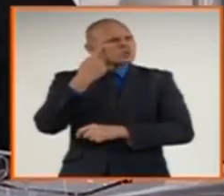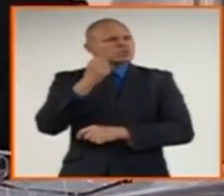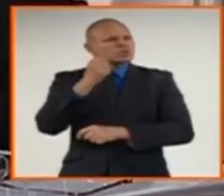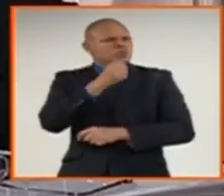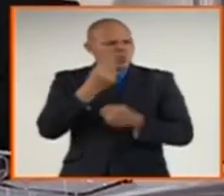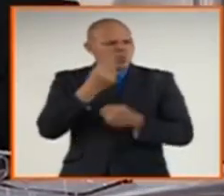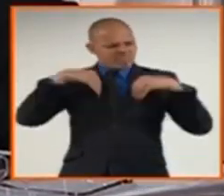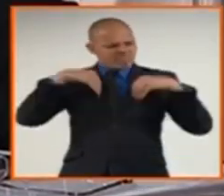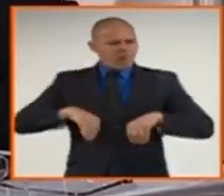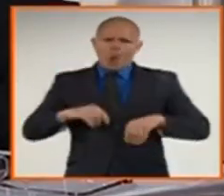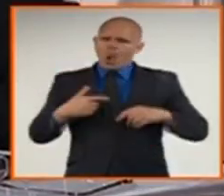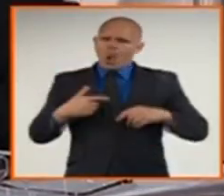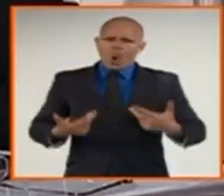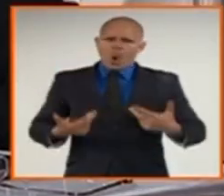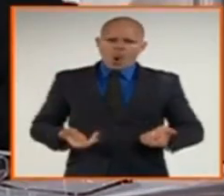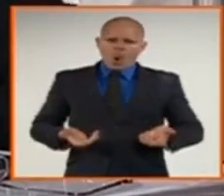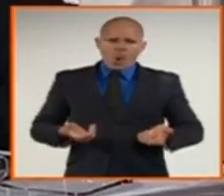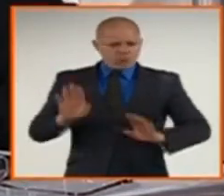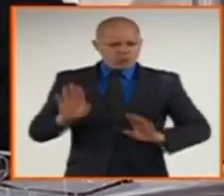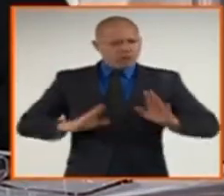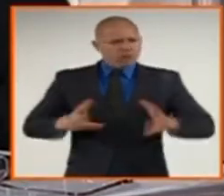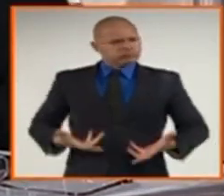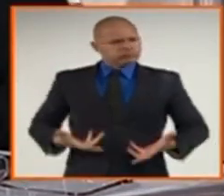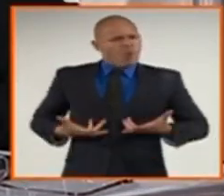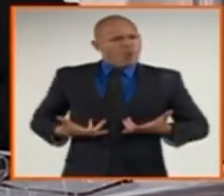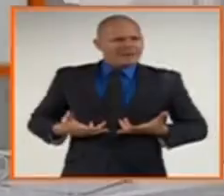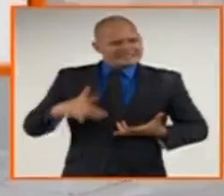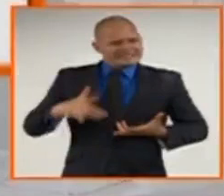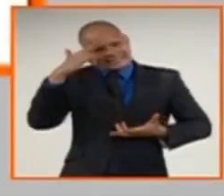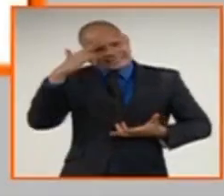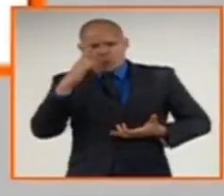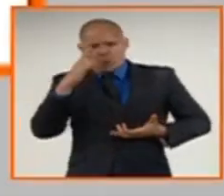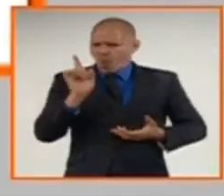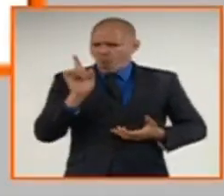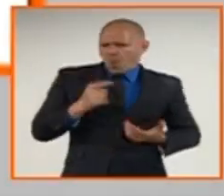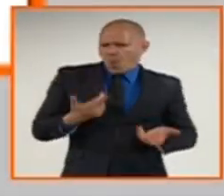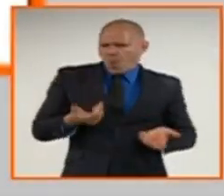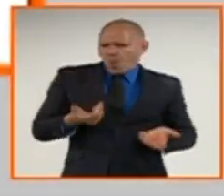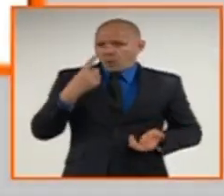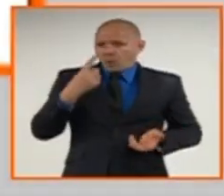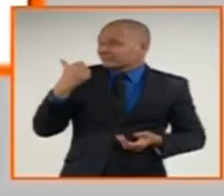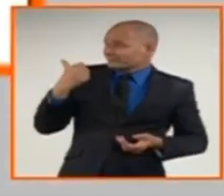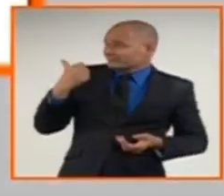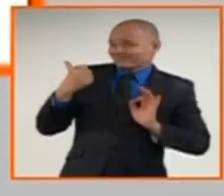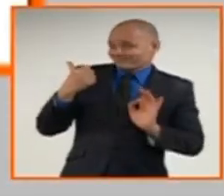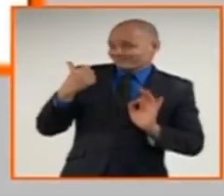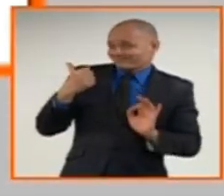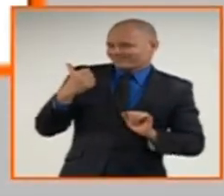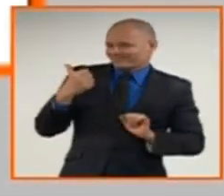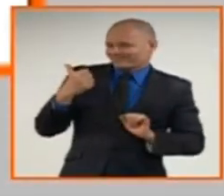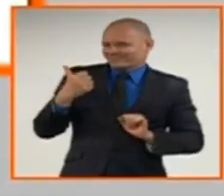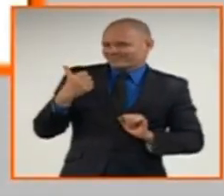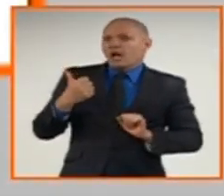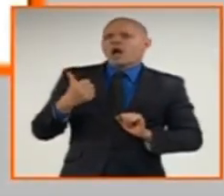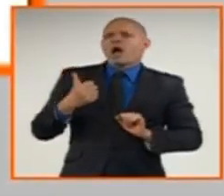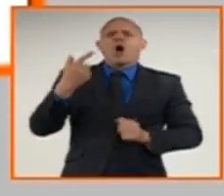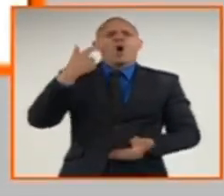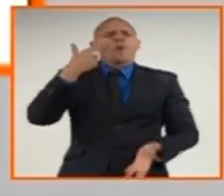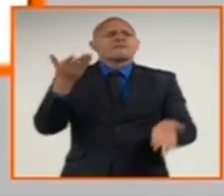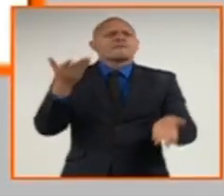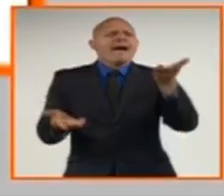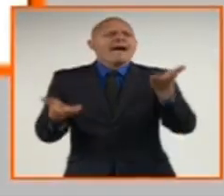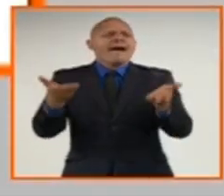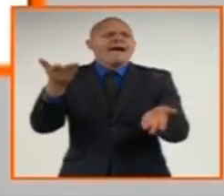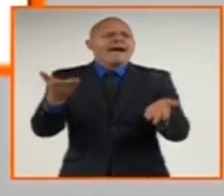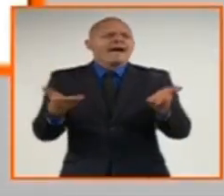láminas, porque una de las cosas que nos tratamos de evaluar desde el primer estudio es comparar cómo se comportaba